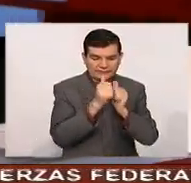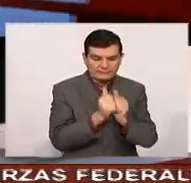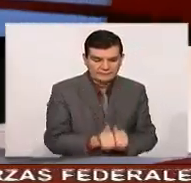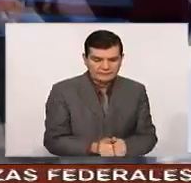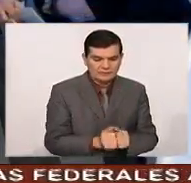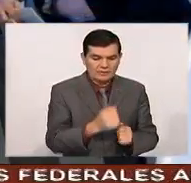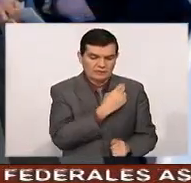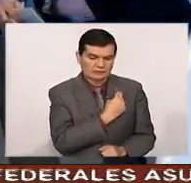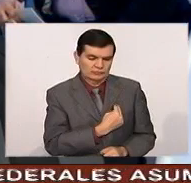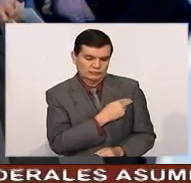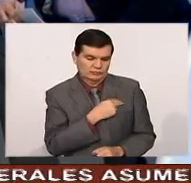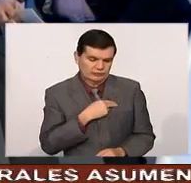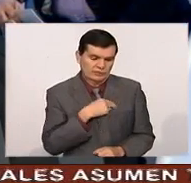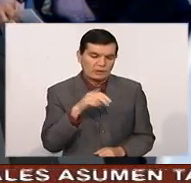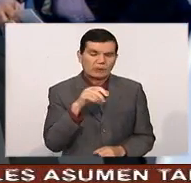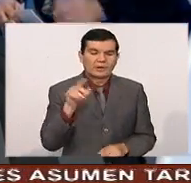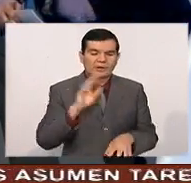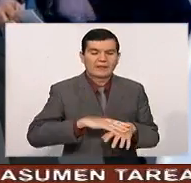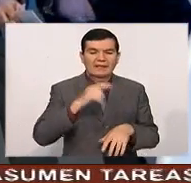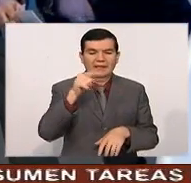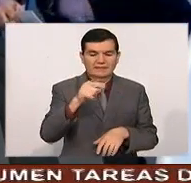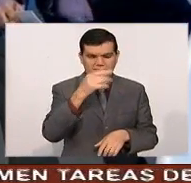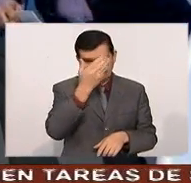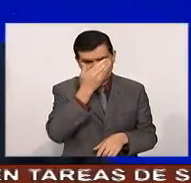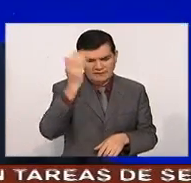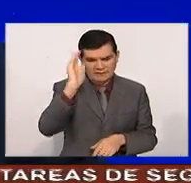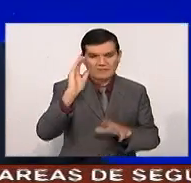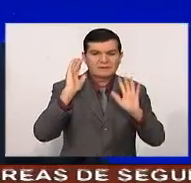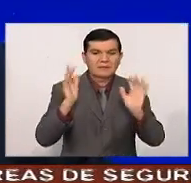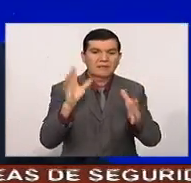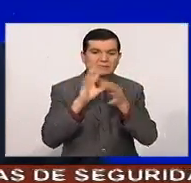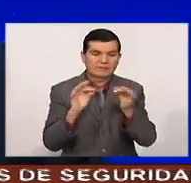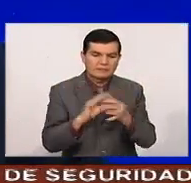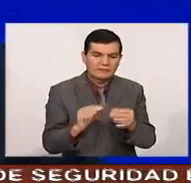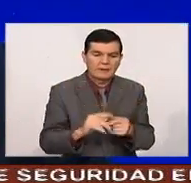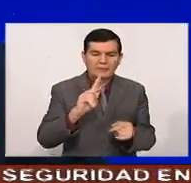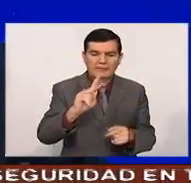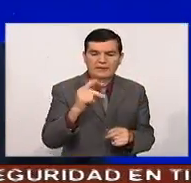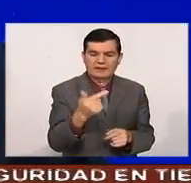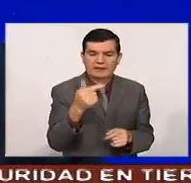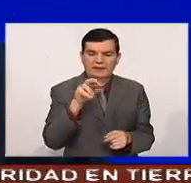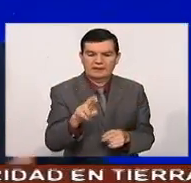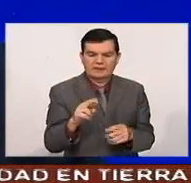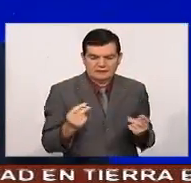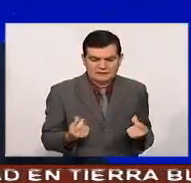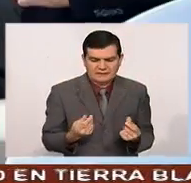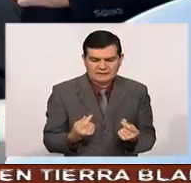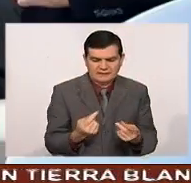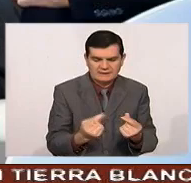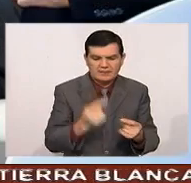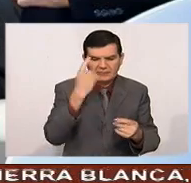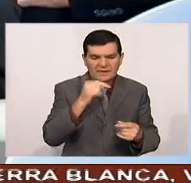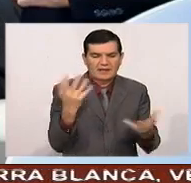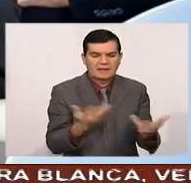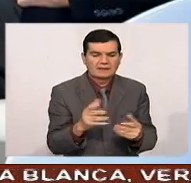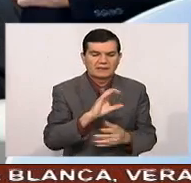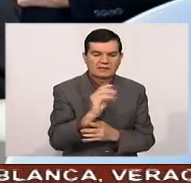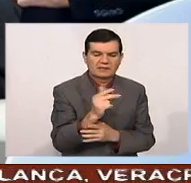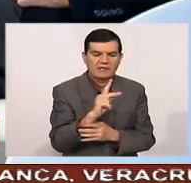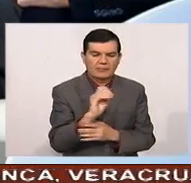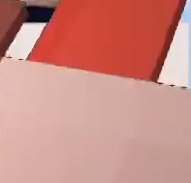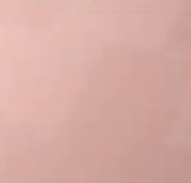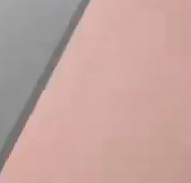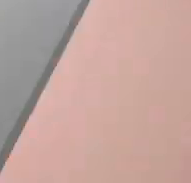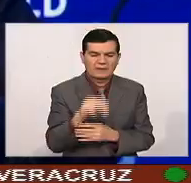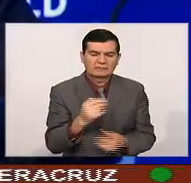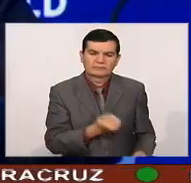Davos, Suiza, el presidente Enrique Peña Nieto informó que ya giró instrucciones a la PGR para que acelere la extradición a Estados Unidos de Joaquín El Chapo Guzmán.